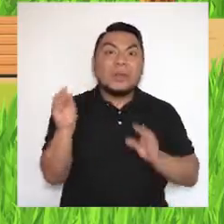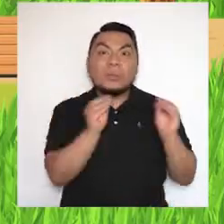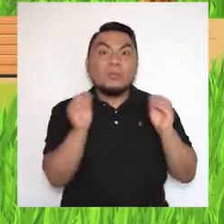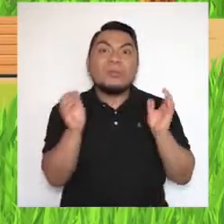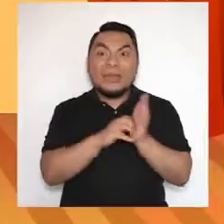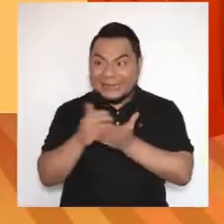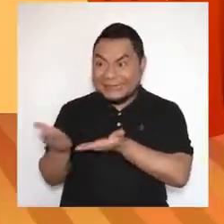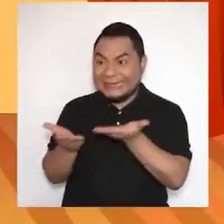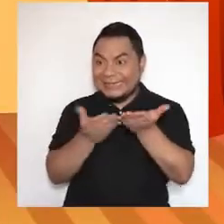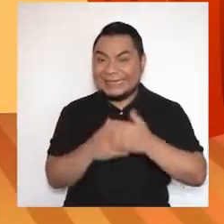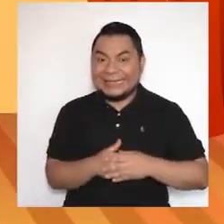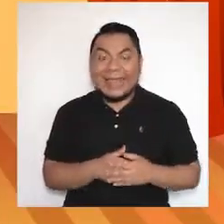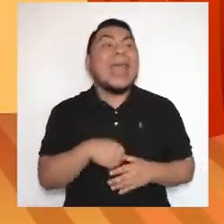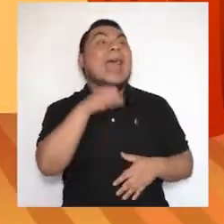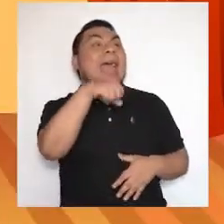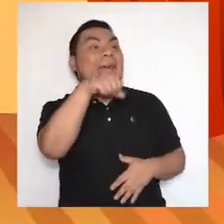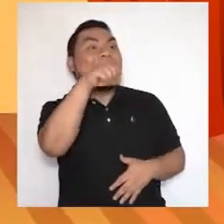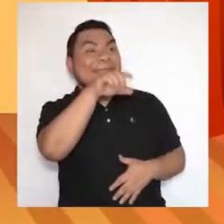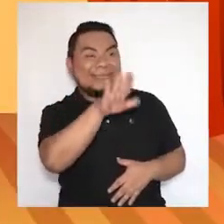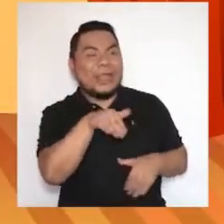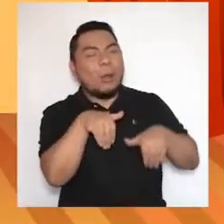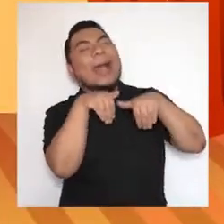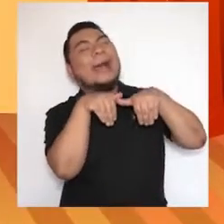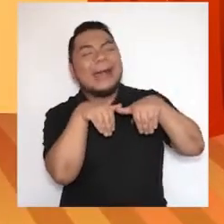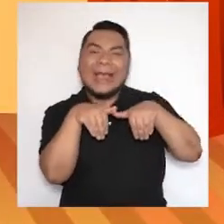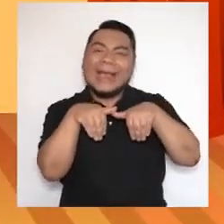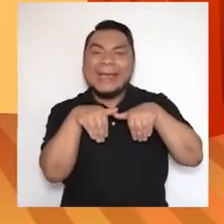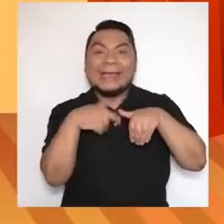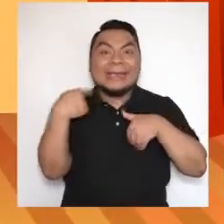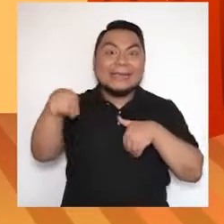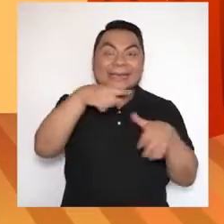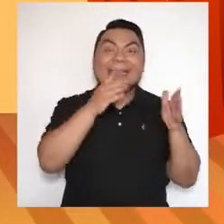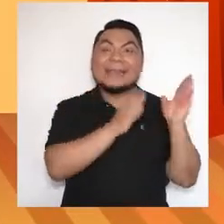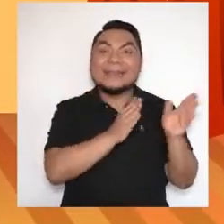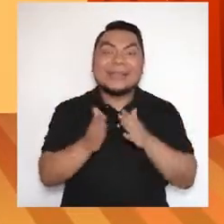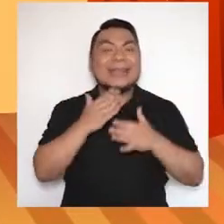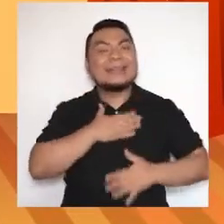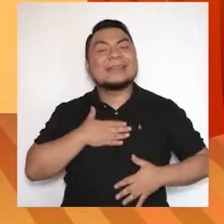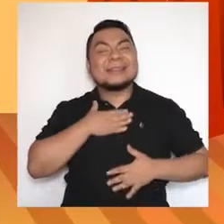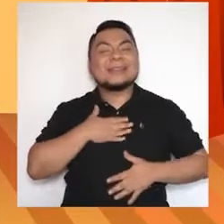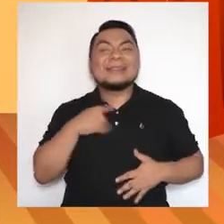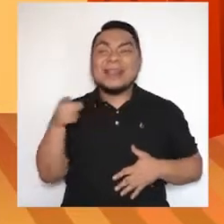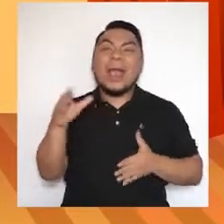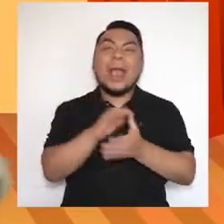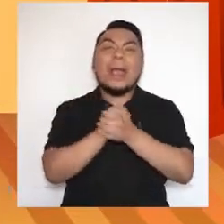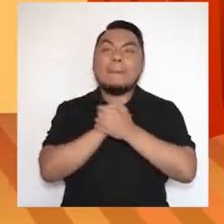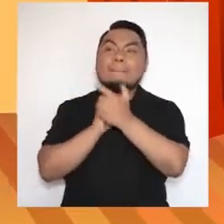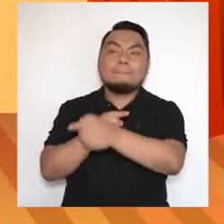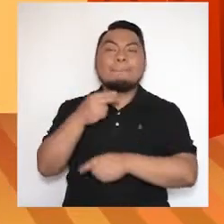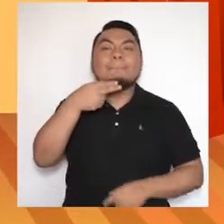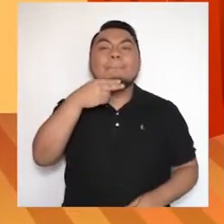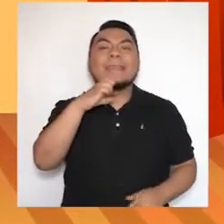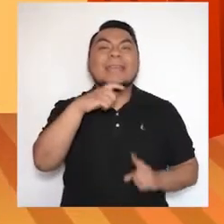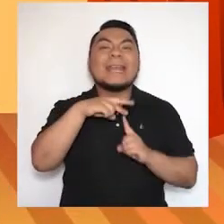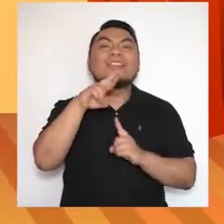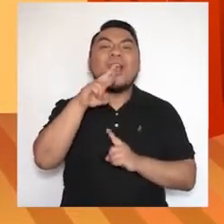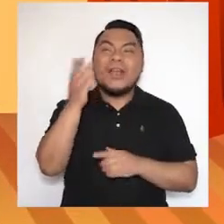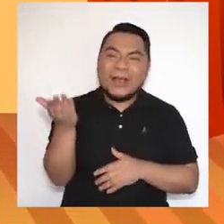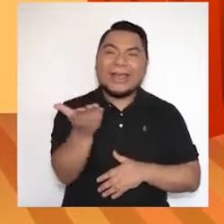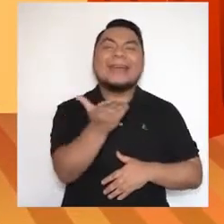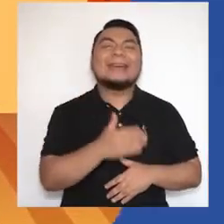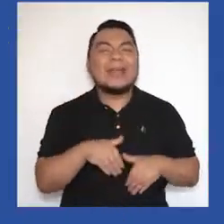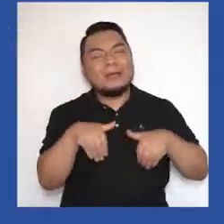otra vez. Es verdad. Preparémonos para divertirnos con nuestro amigo